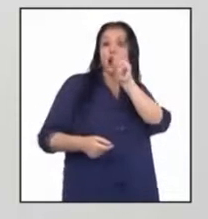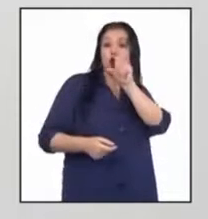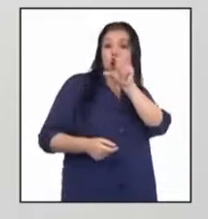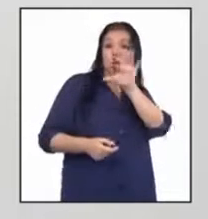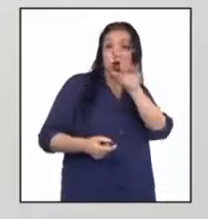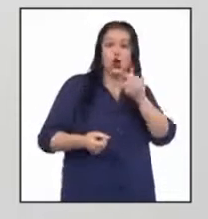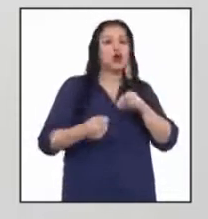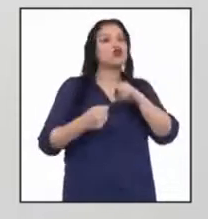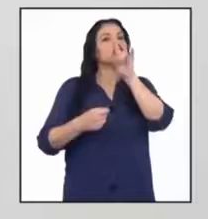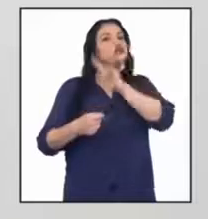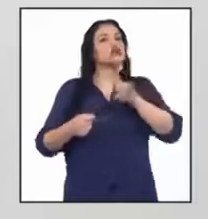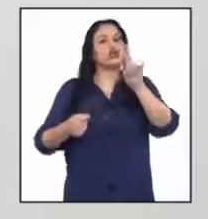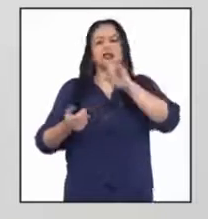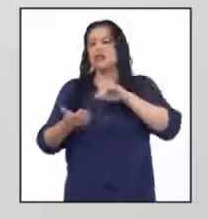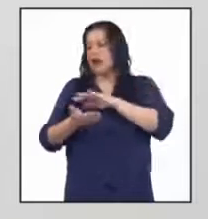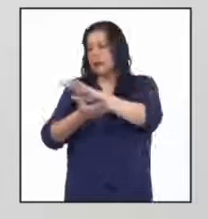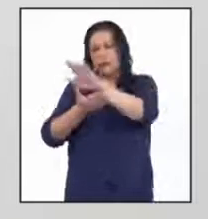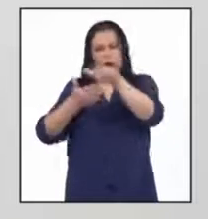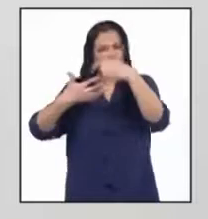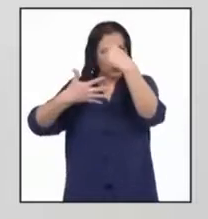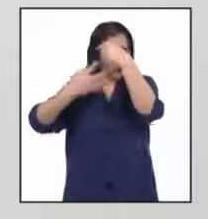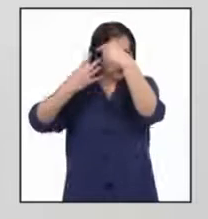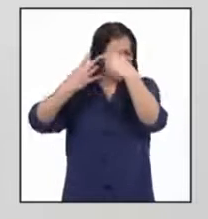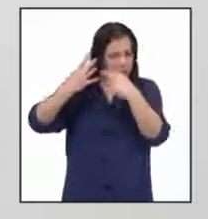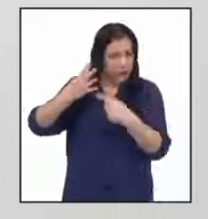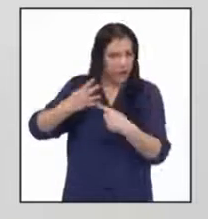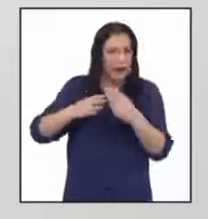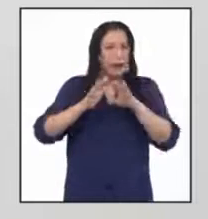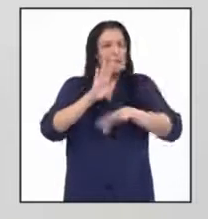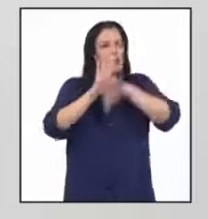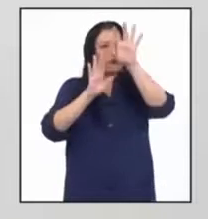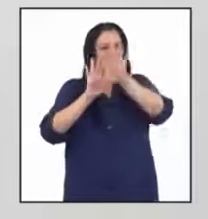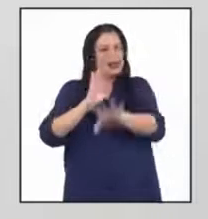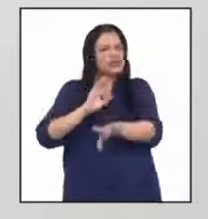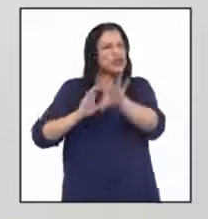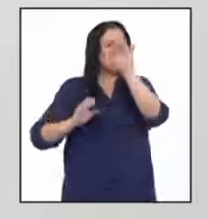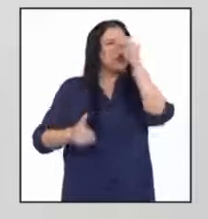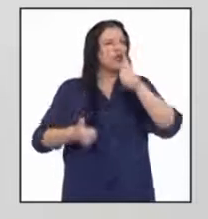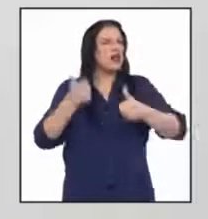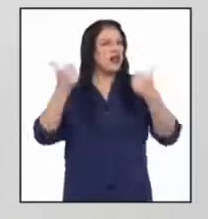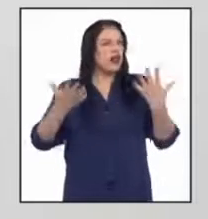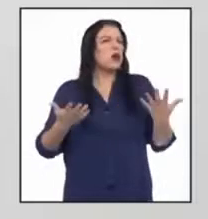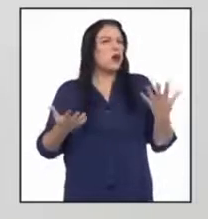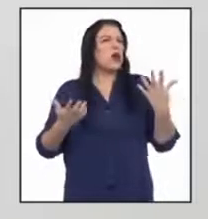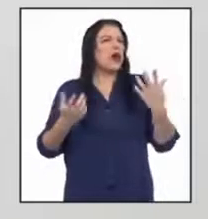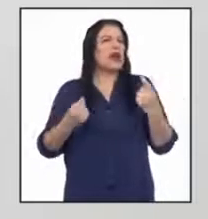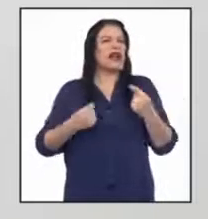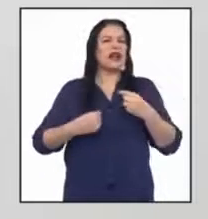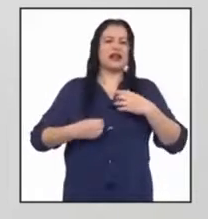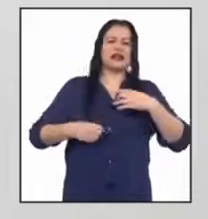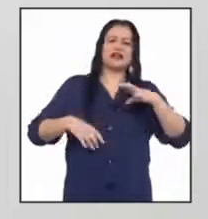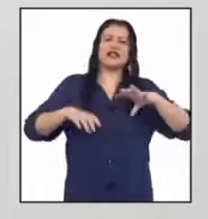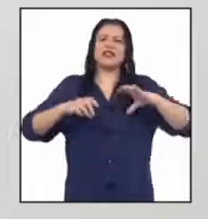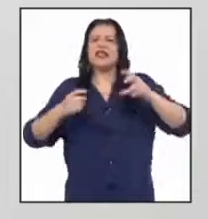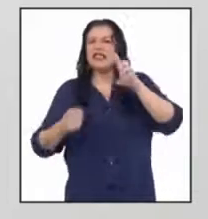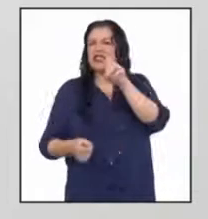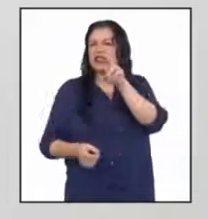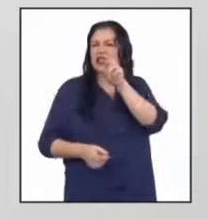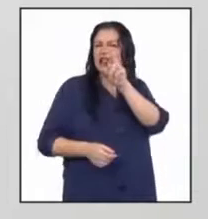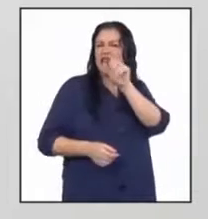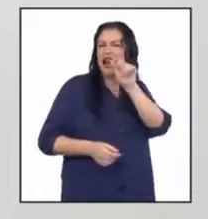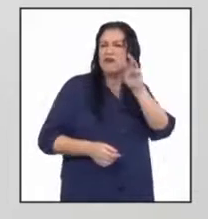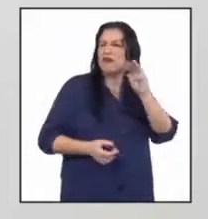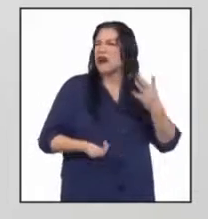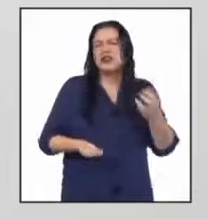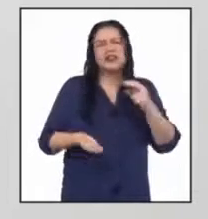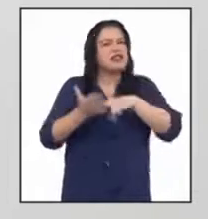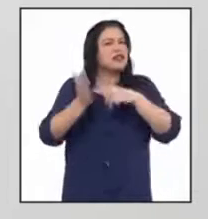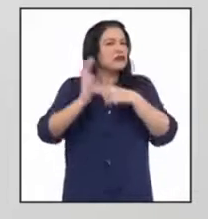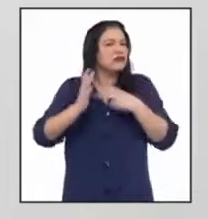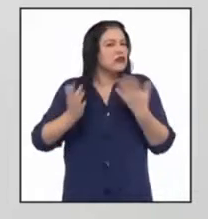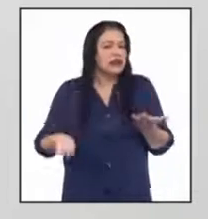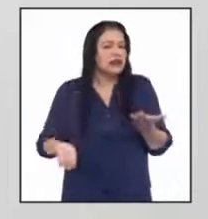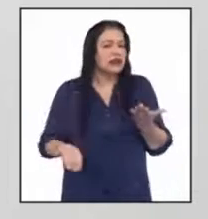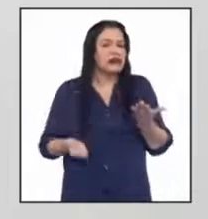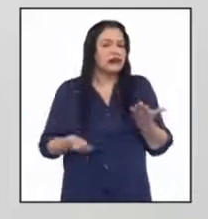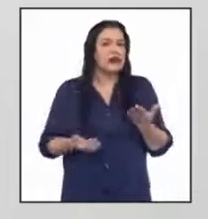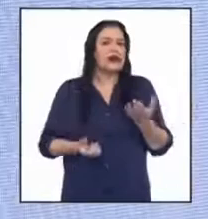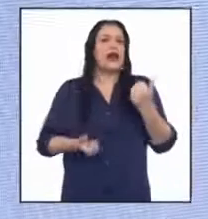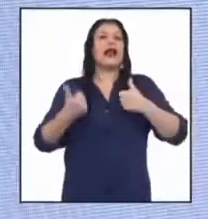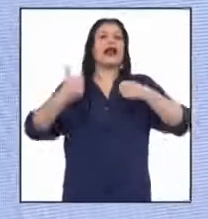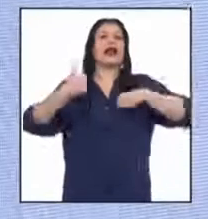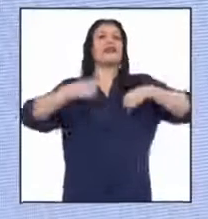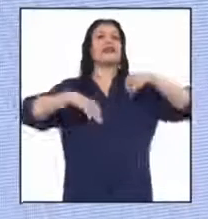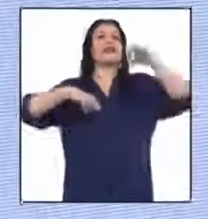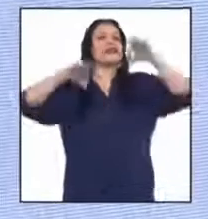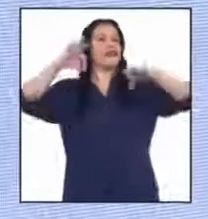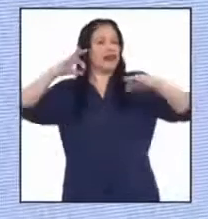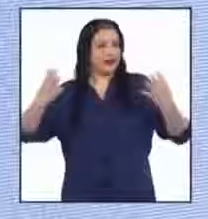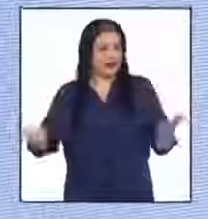utiliza en todos, pero se encuentra con mayor frecuencia en el género dramático. Y aquí nos referimos específicamente al